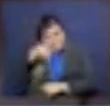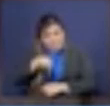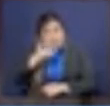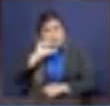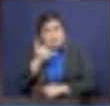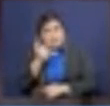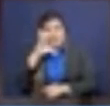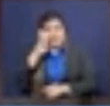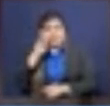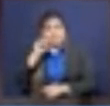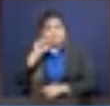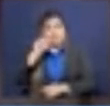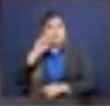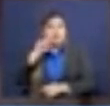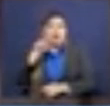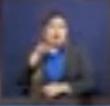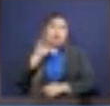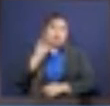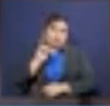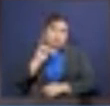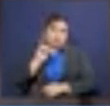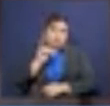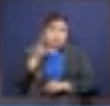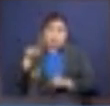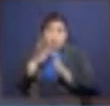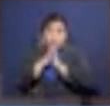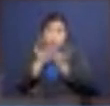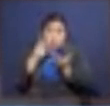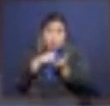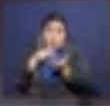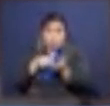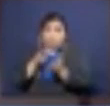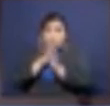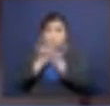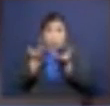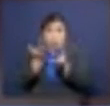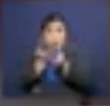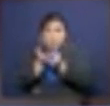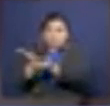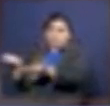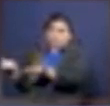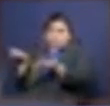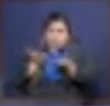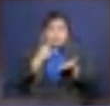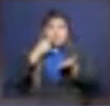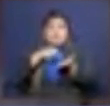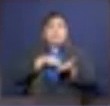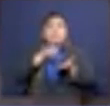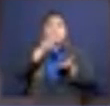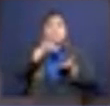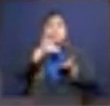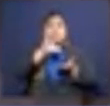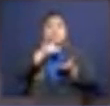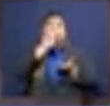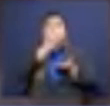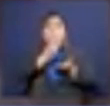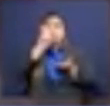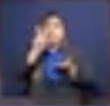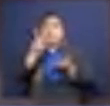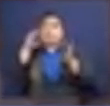Ese escenario pronosticado era de 122 mil casos positivos para